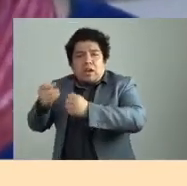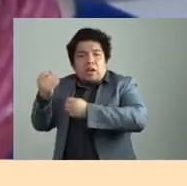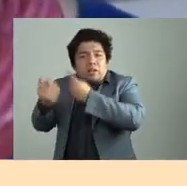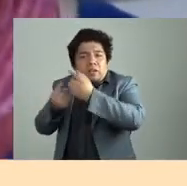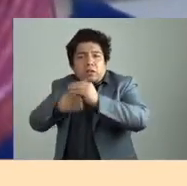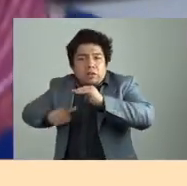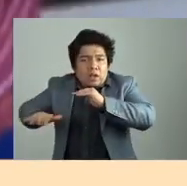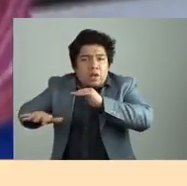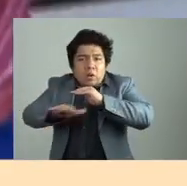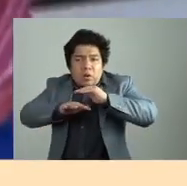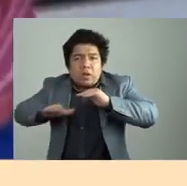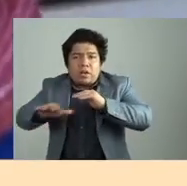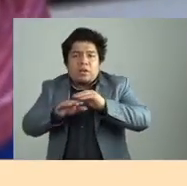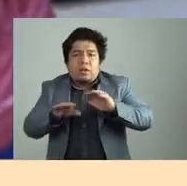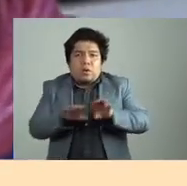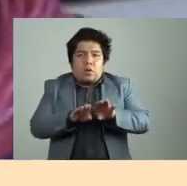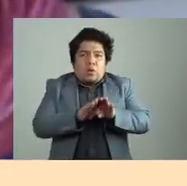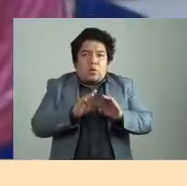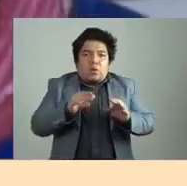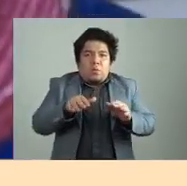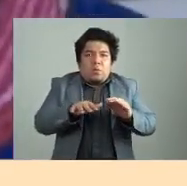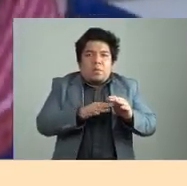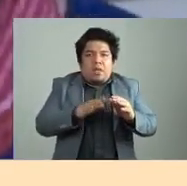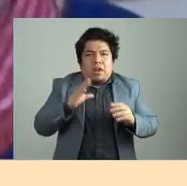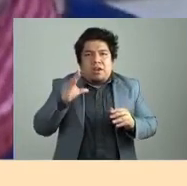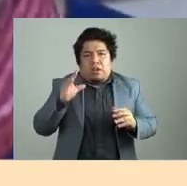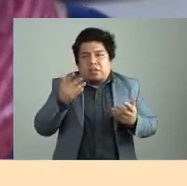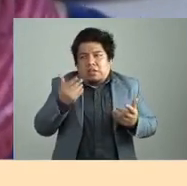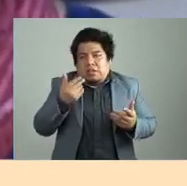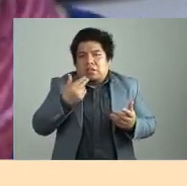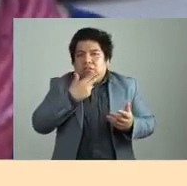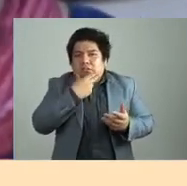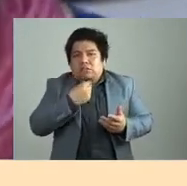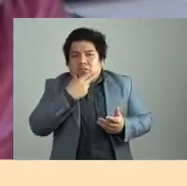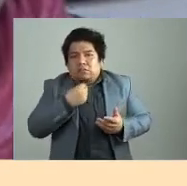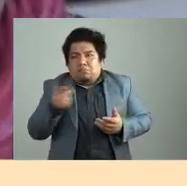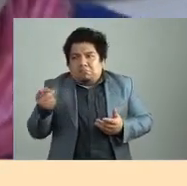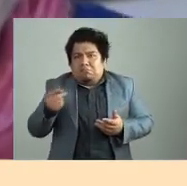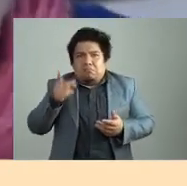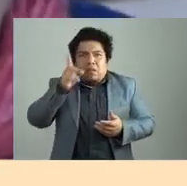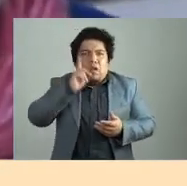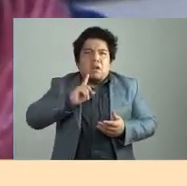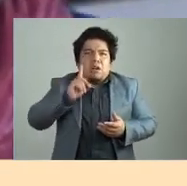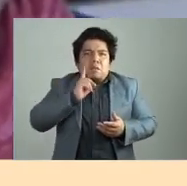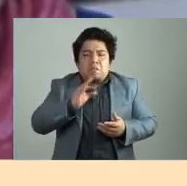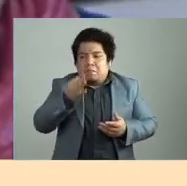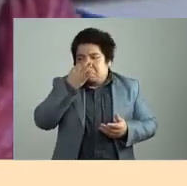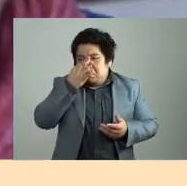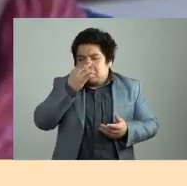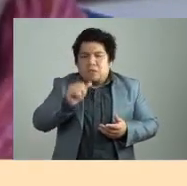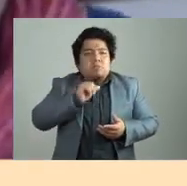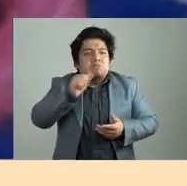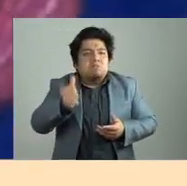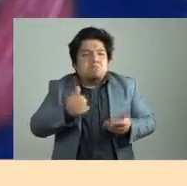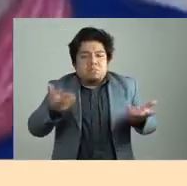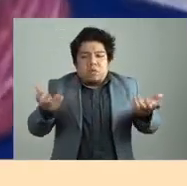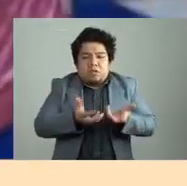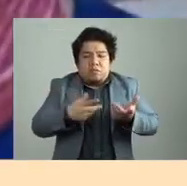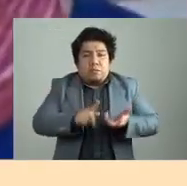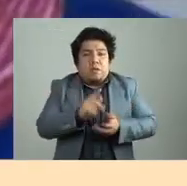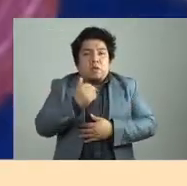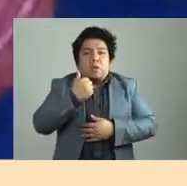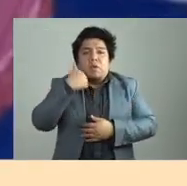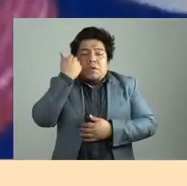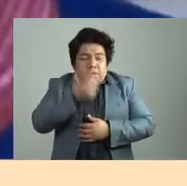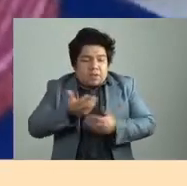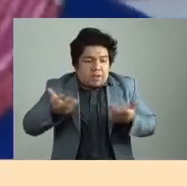tradicionalmente masculina que es una cosa que muchísima mujeres no hacen y quieren hacer y todavía